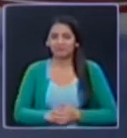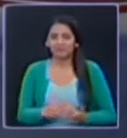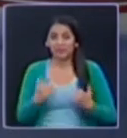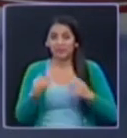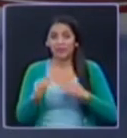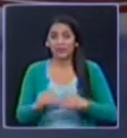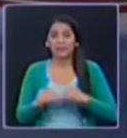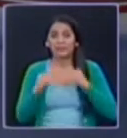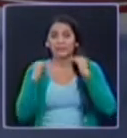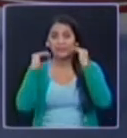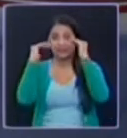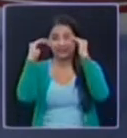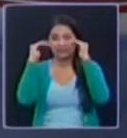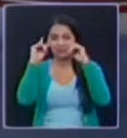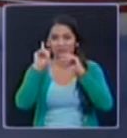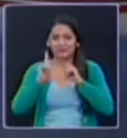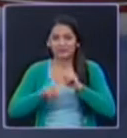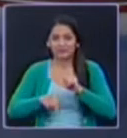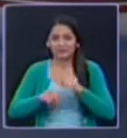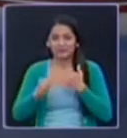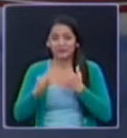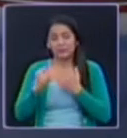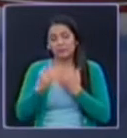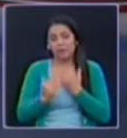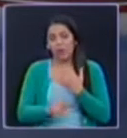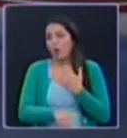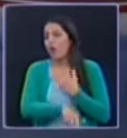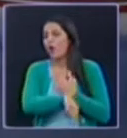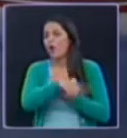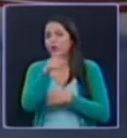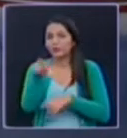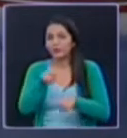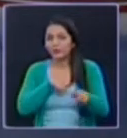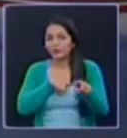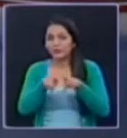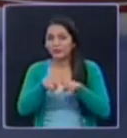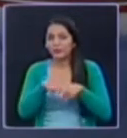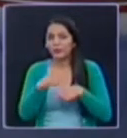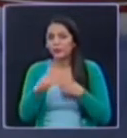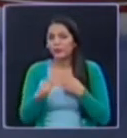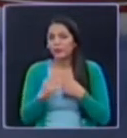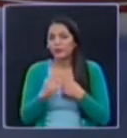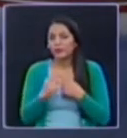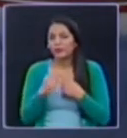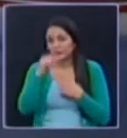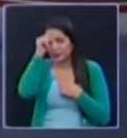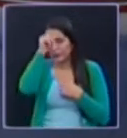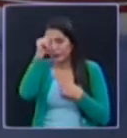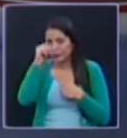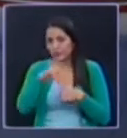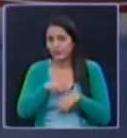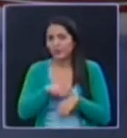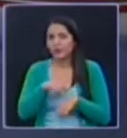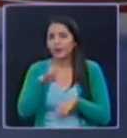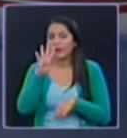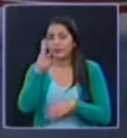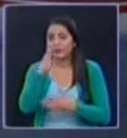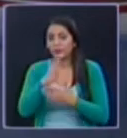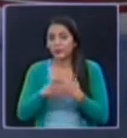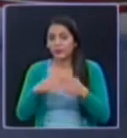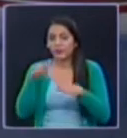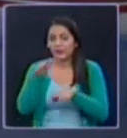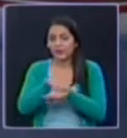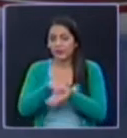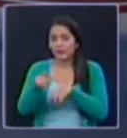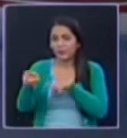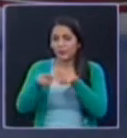campeonato y ya ponen su mirada en su siguiente compromiso. Enfrentarán a la escuadra de Clan Juvenil el día domingo, 16 horas con 30 minutos en la cancha del